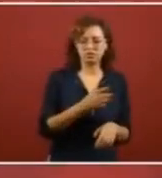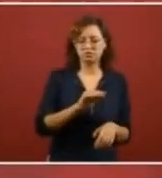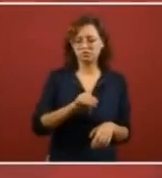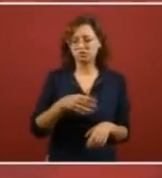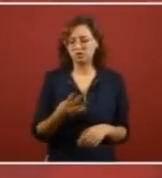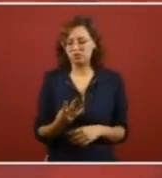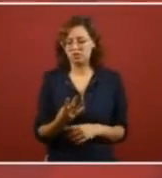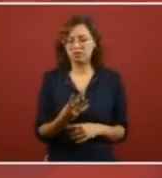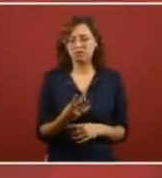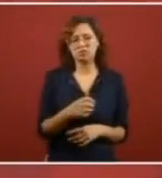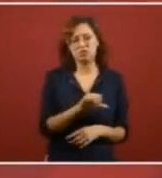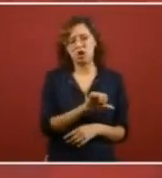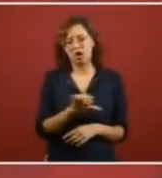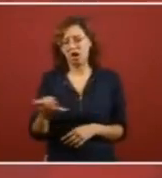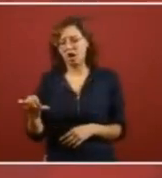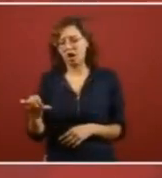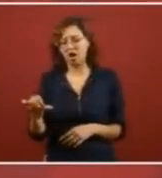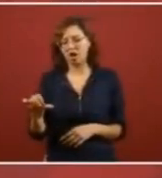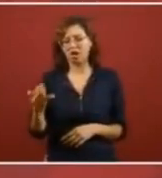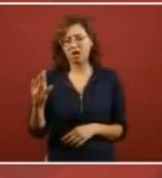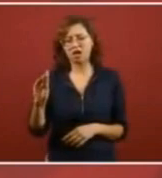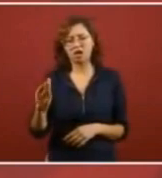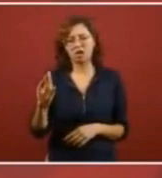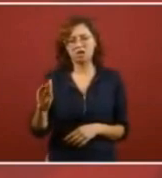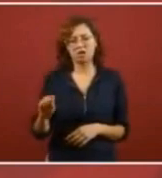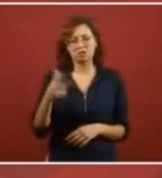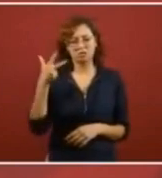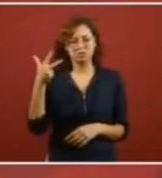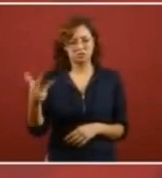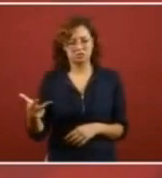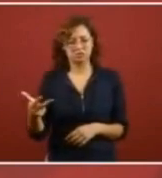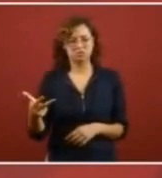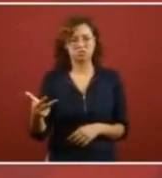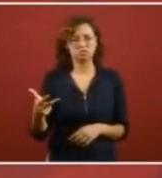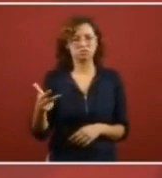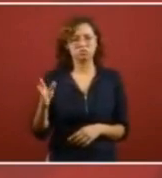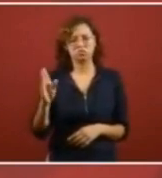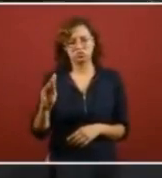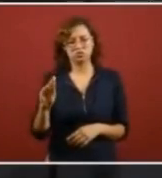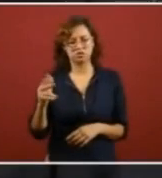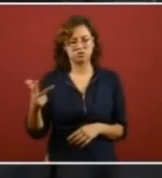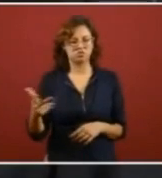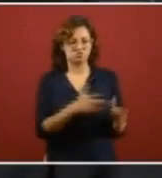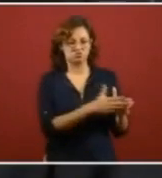84 hasta el 88, principios